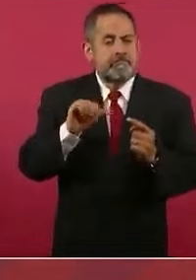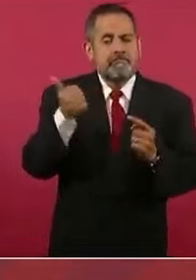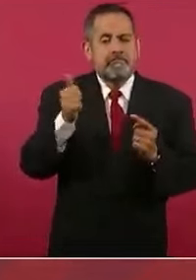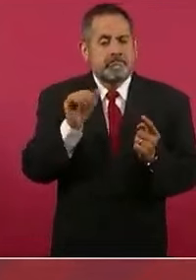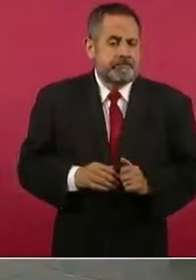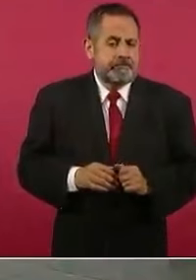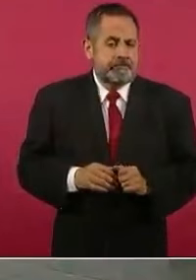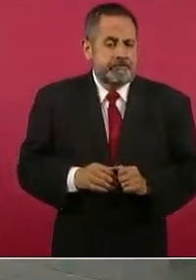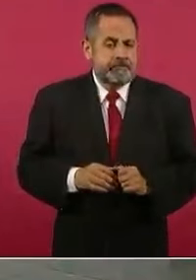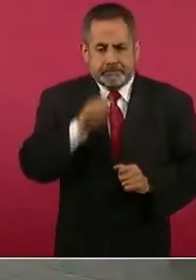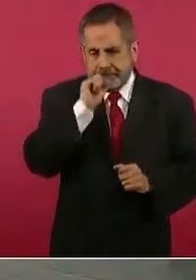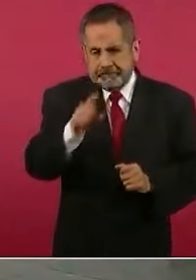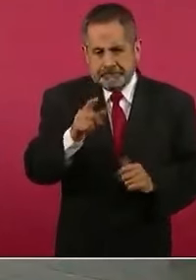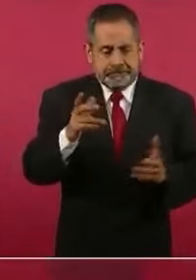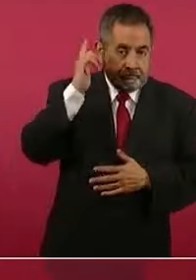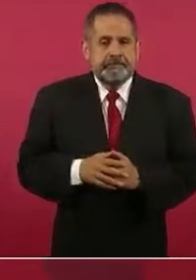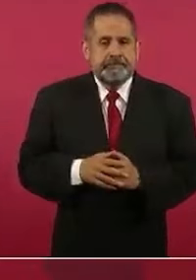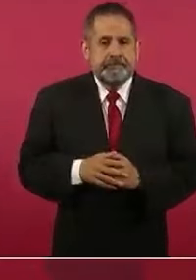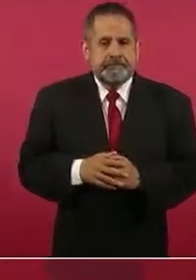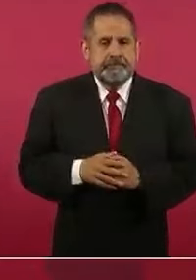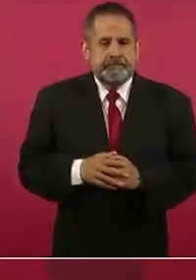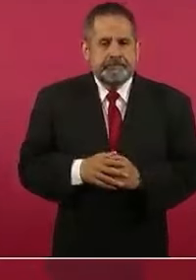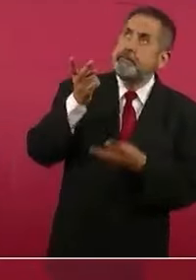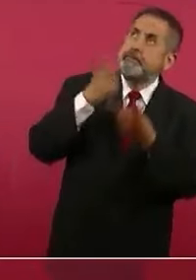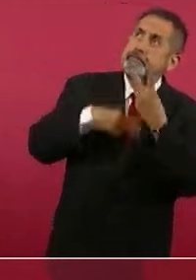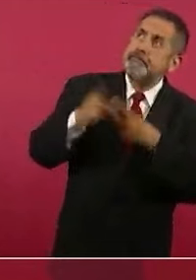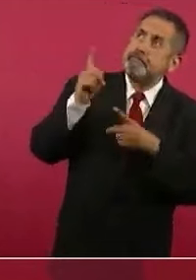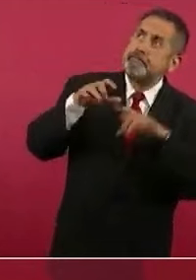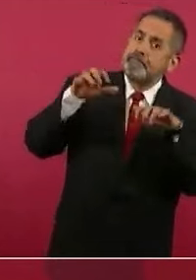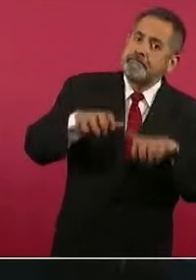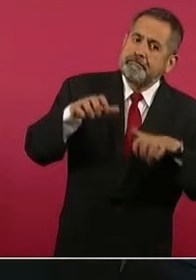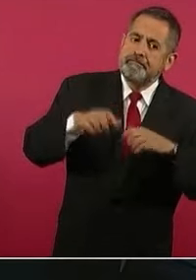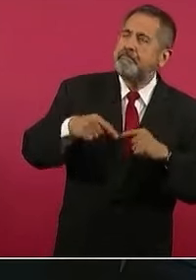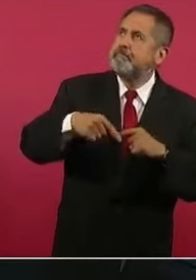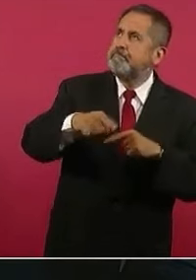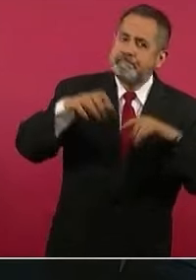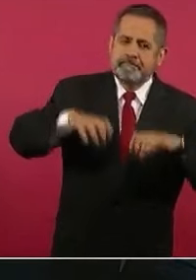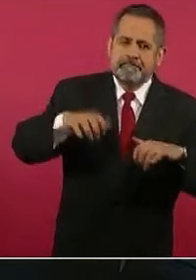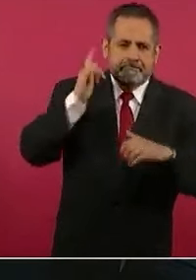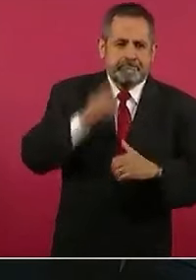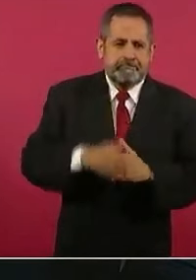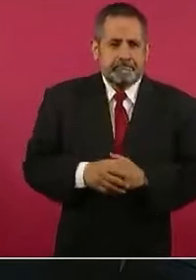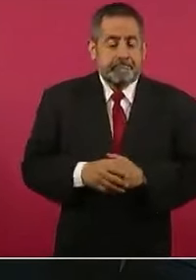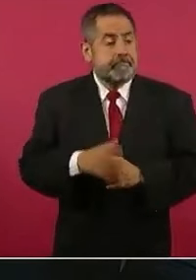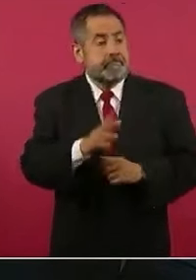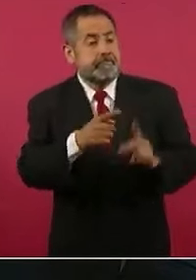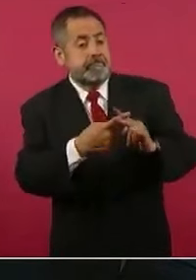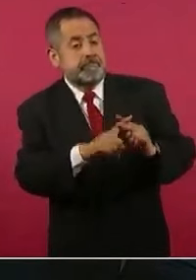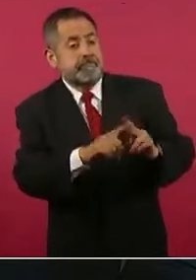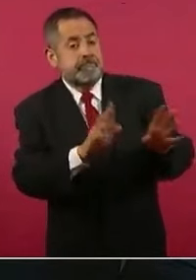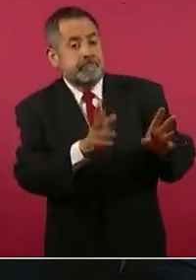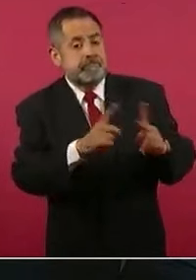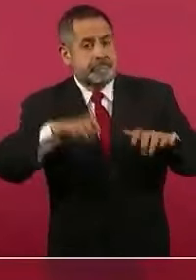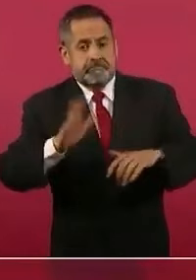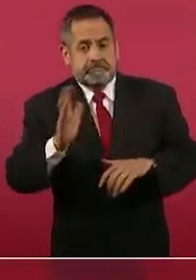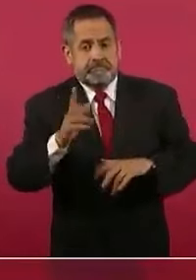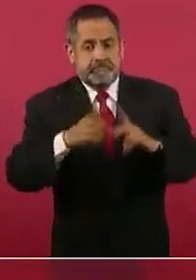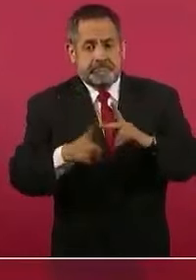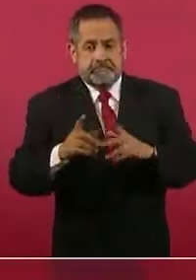alternativa. Además, no, así que ojalá y nos llegue la lluvia. Va a llover. Ya empezó. Eso va a ayudar mucho